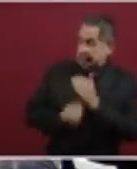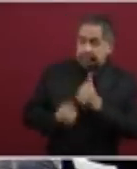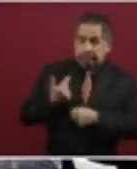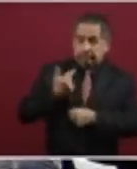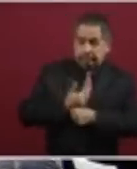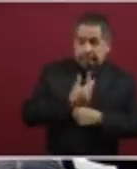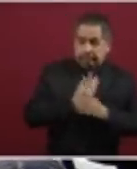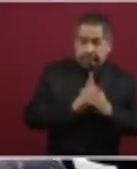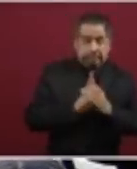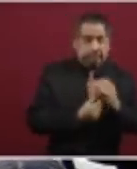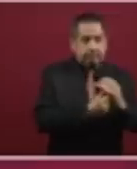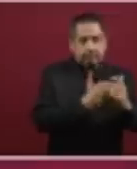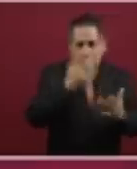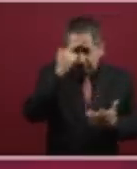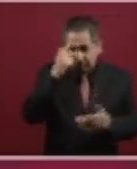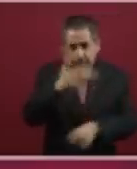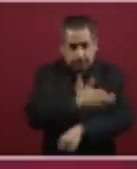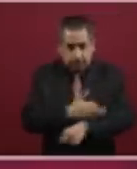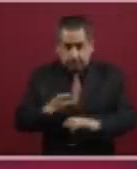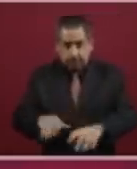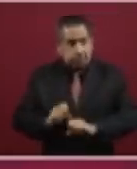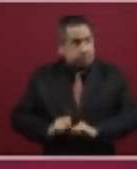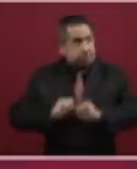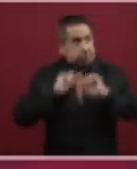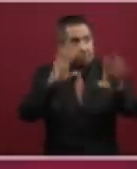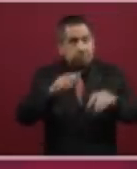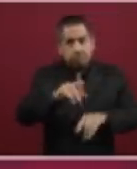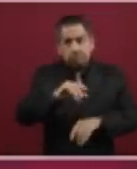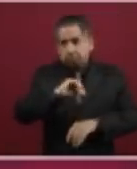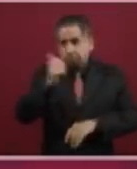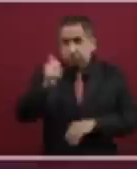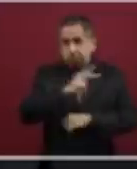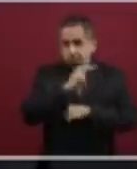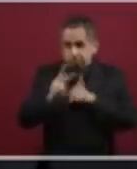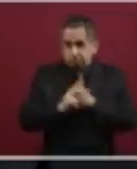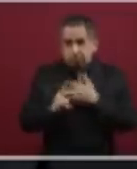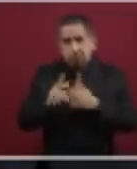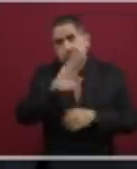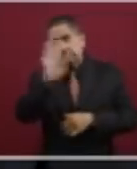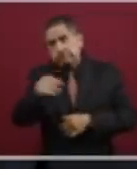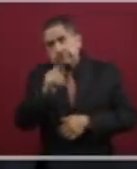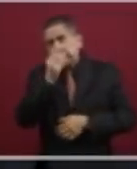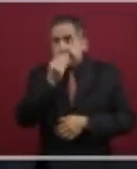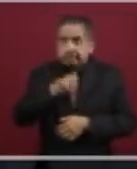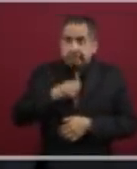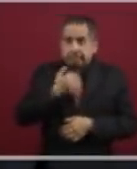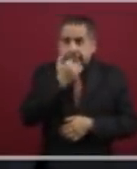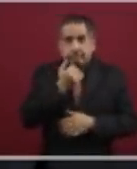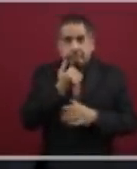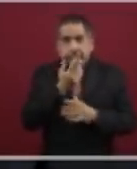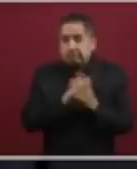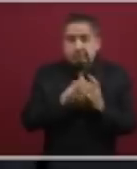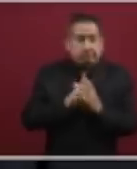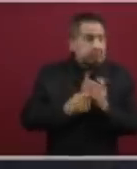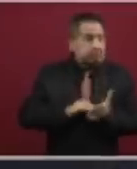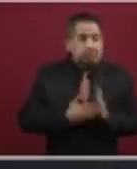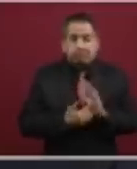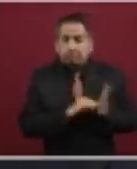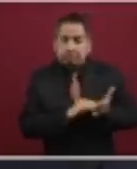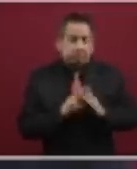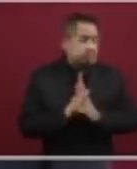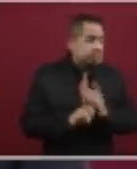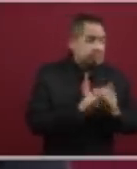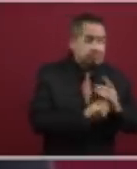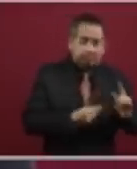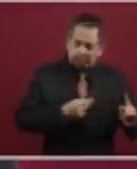a su familia, de que se morían sus hijos en el extranjero. Y